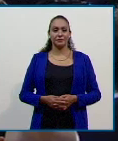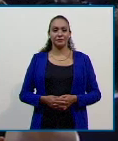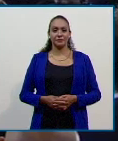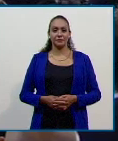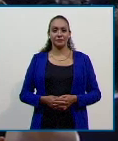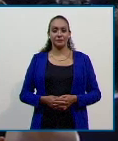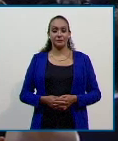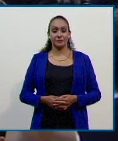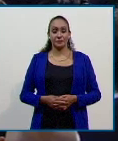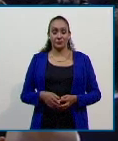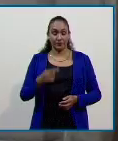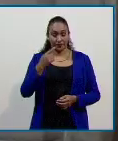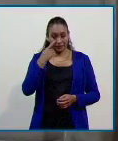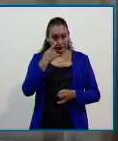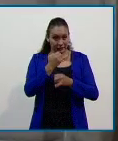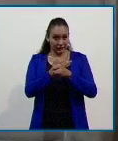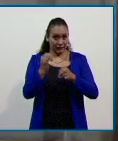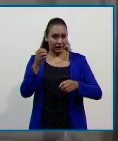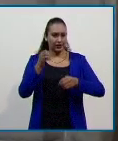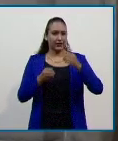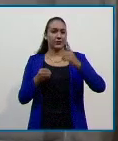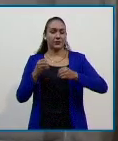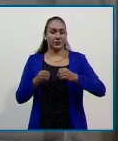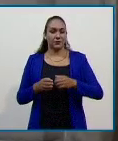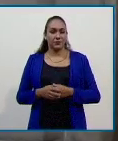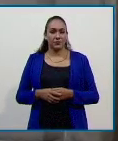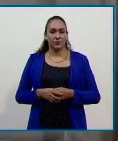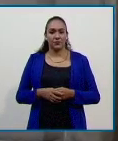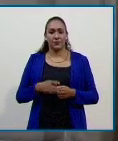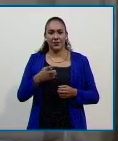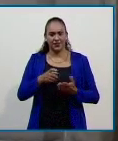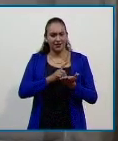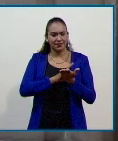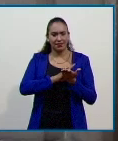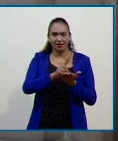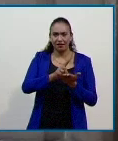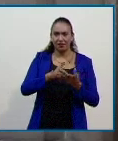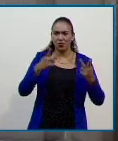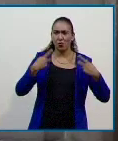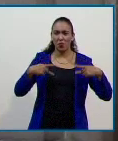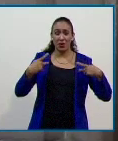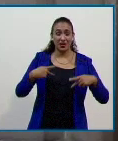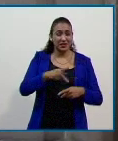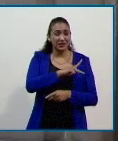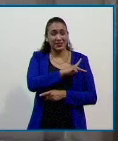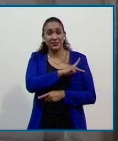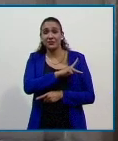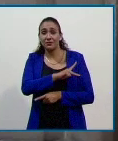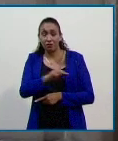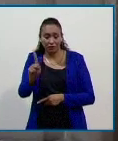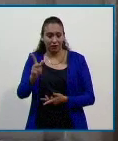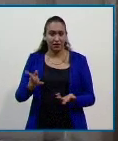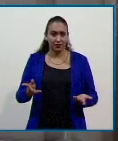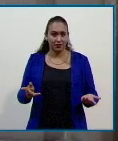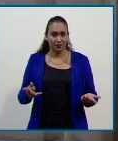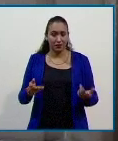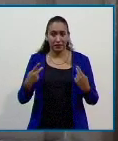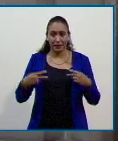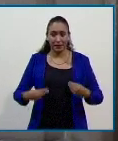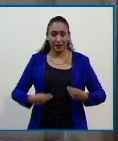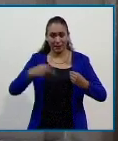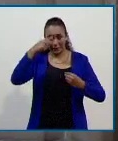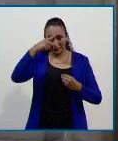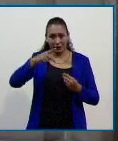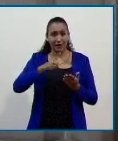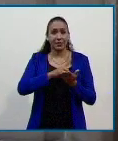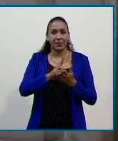La independencia judicial es un derecho de todas las personas, es un derecho